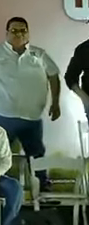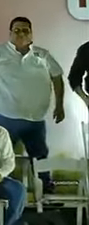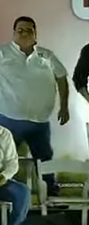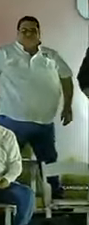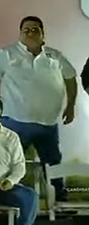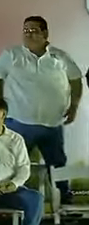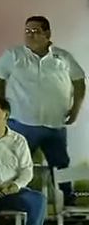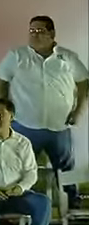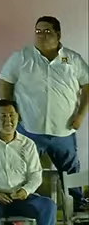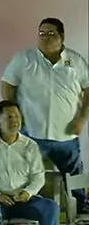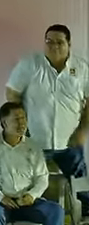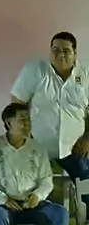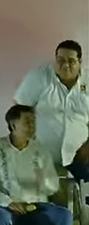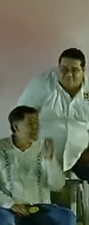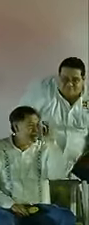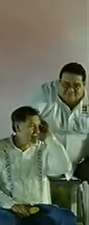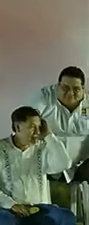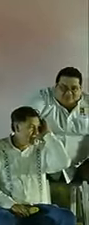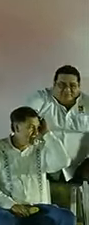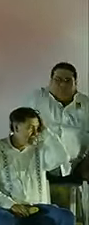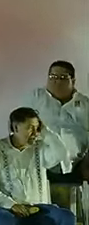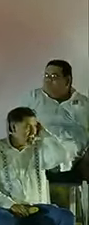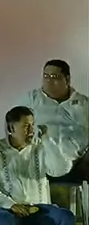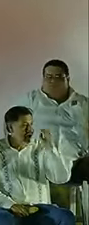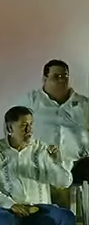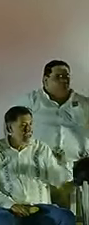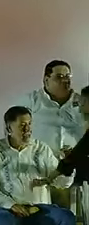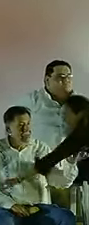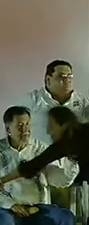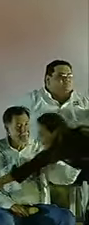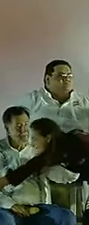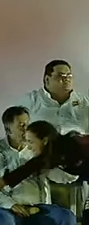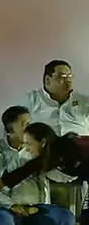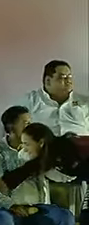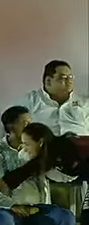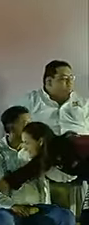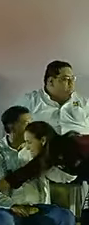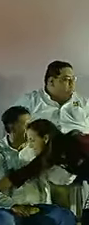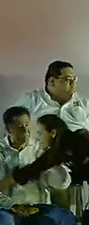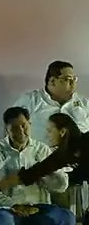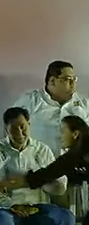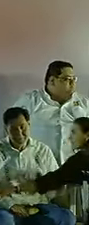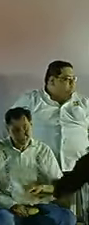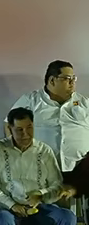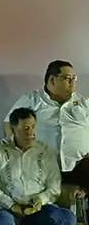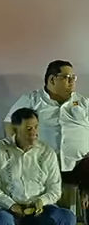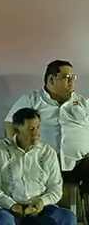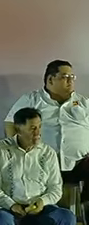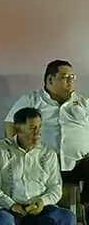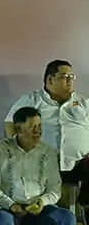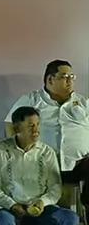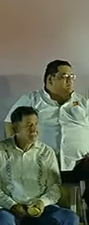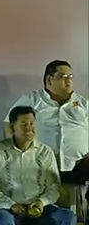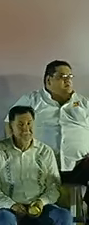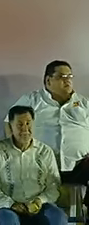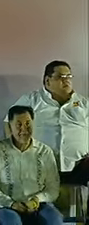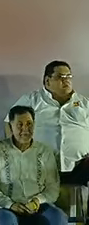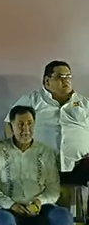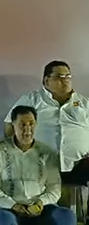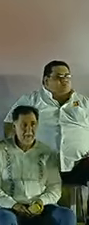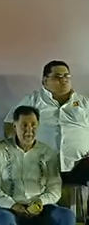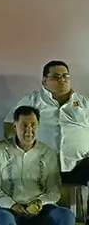hermosa ciudad de Mérida y a todos aquellos que vienen del interior del estado a lo largo de 5 años